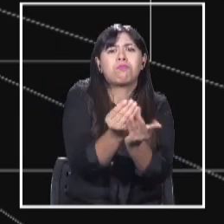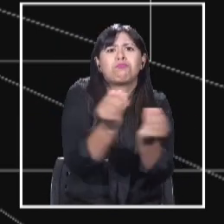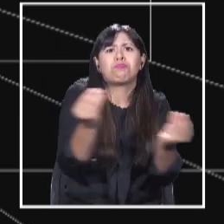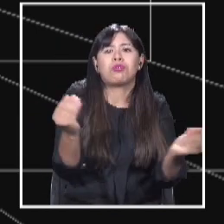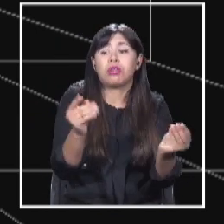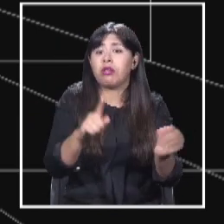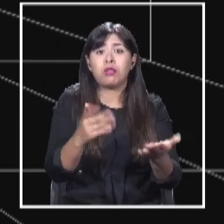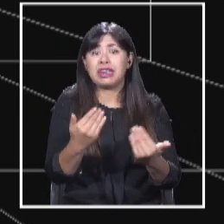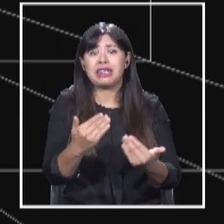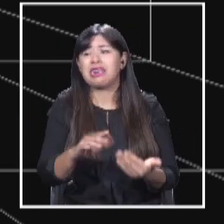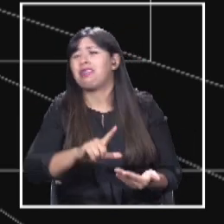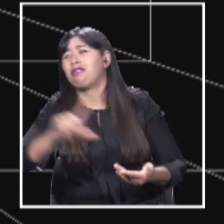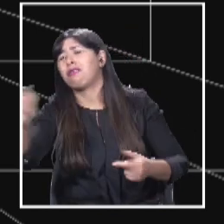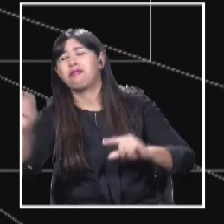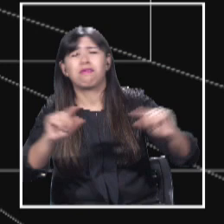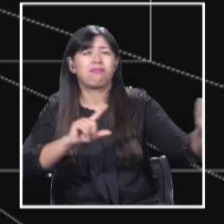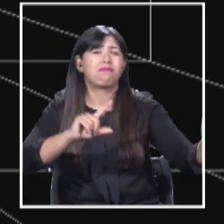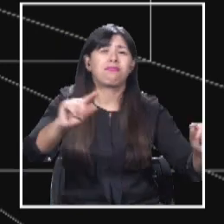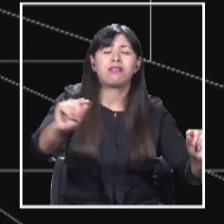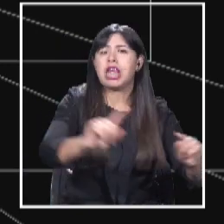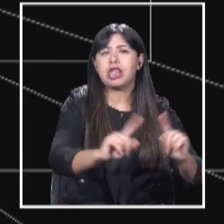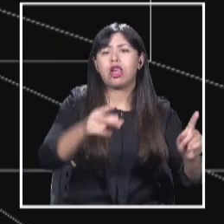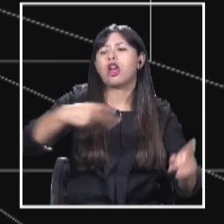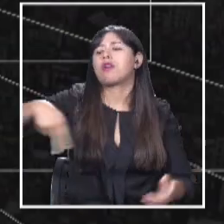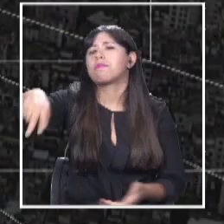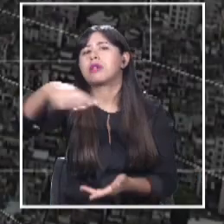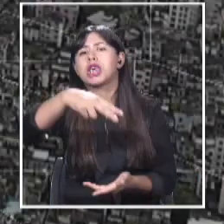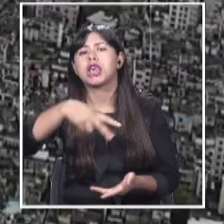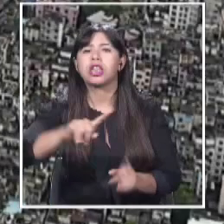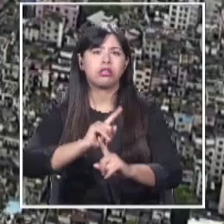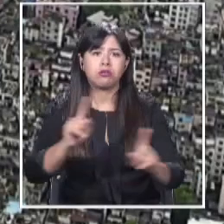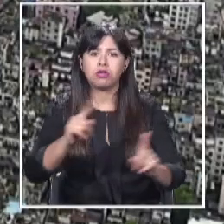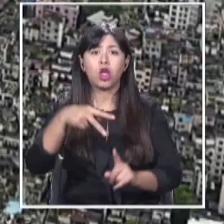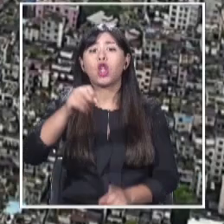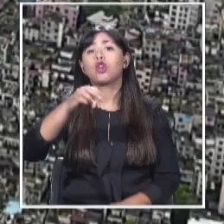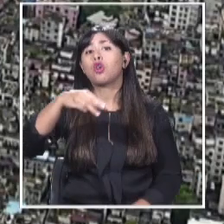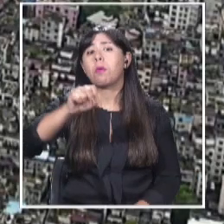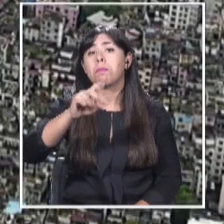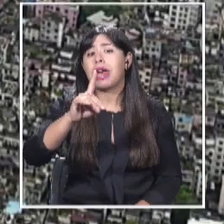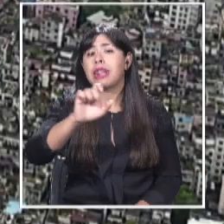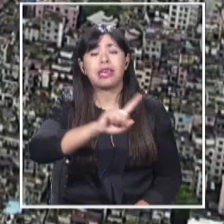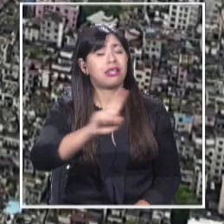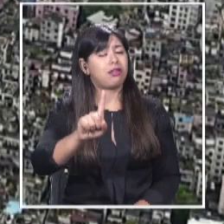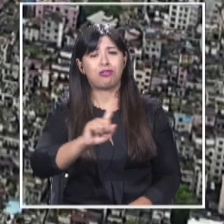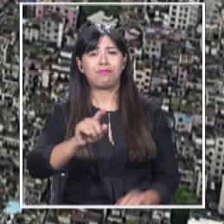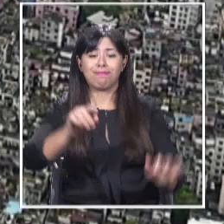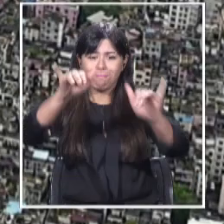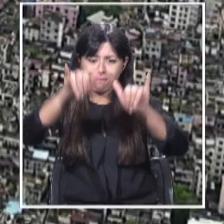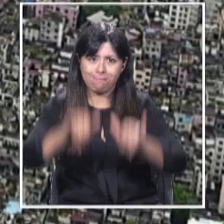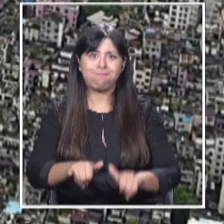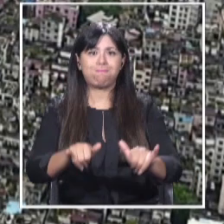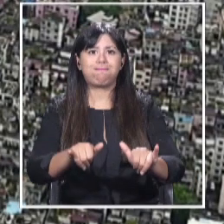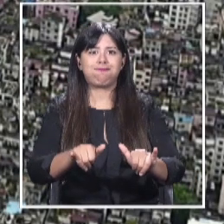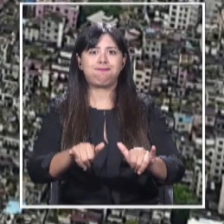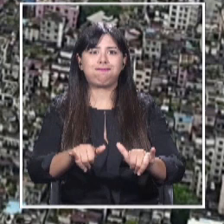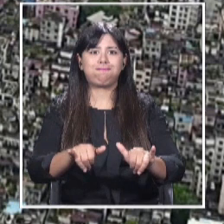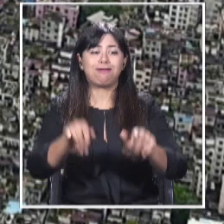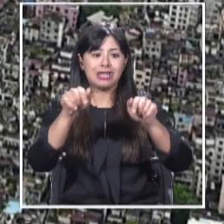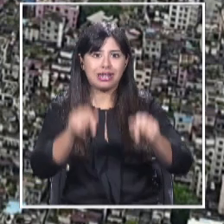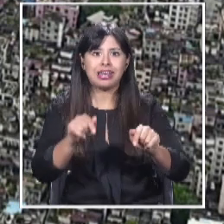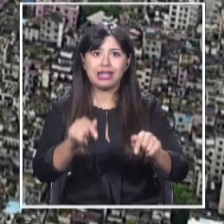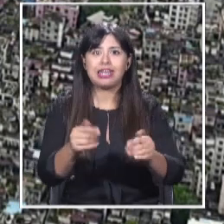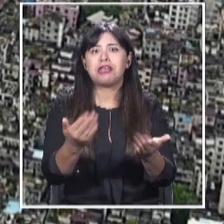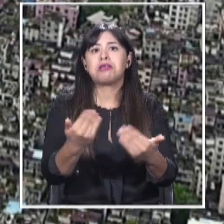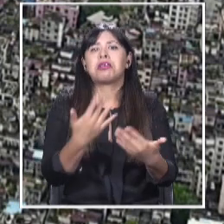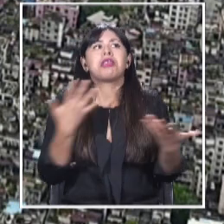necesitamos movernos, ¿no? Con esa domesticación y esa ganadería tenemos al alcance todo lo que necesitamos y dejamos de ser nómadas. Bueno,